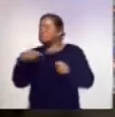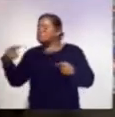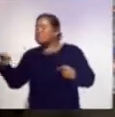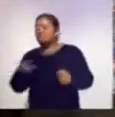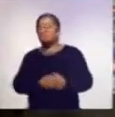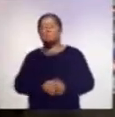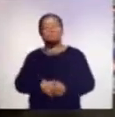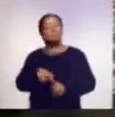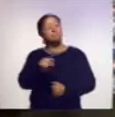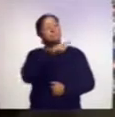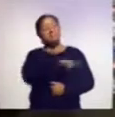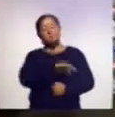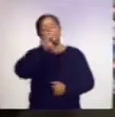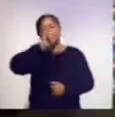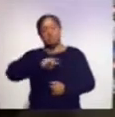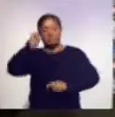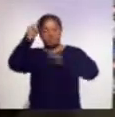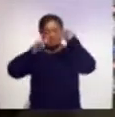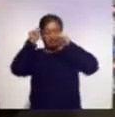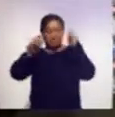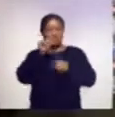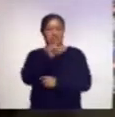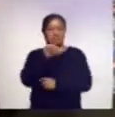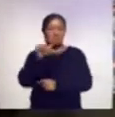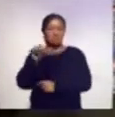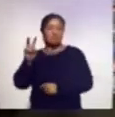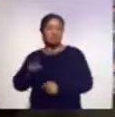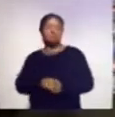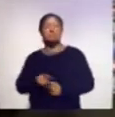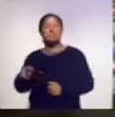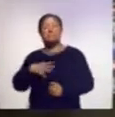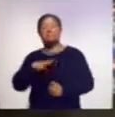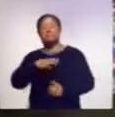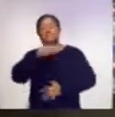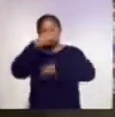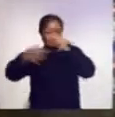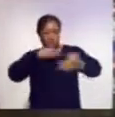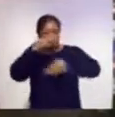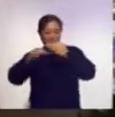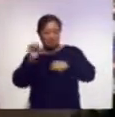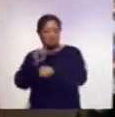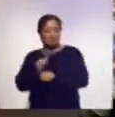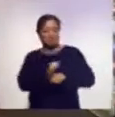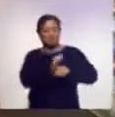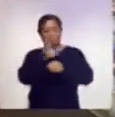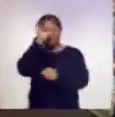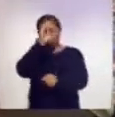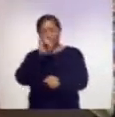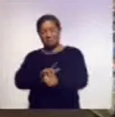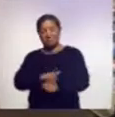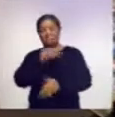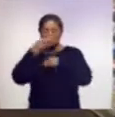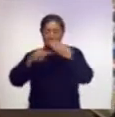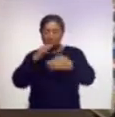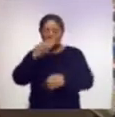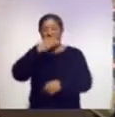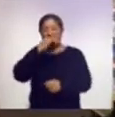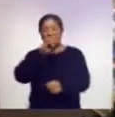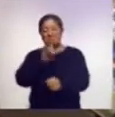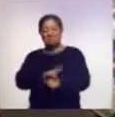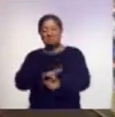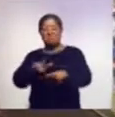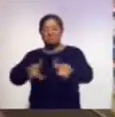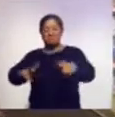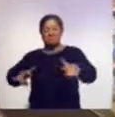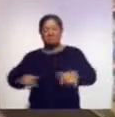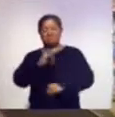parte, la secretaria de Turismo, Anabel Alvarado Varela, promovió los eventos artísticos y culturales programados como parte del Festival Internacional del